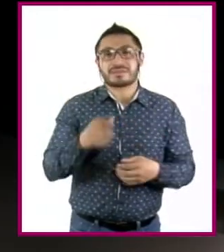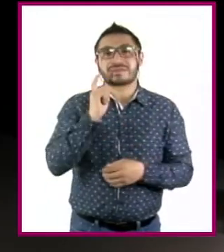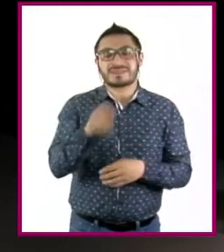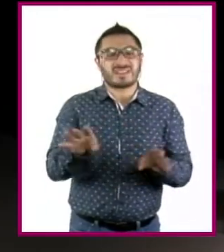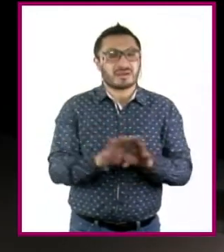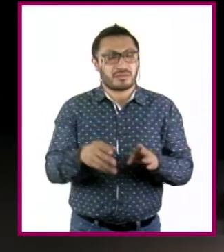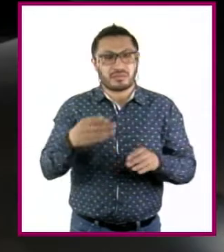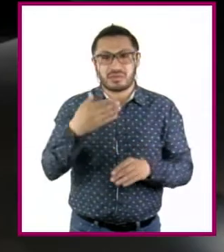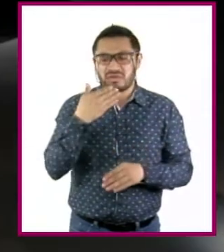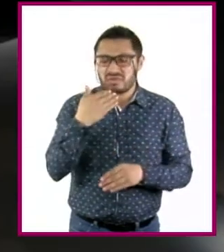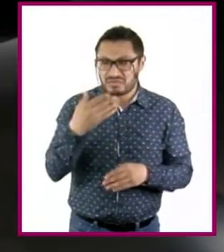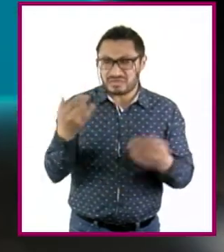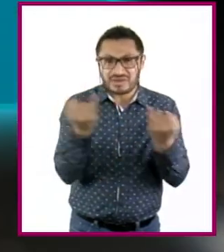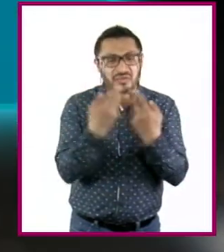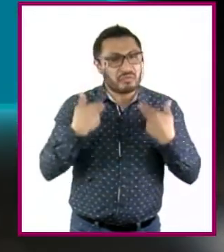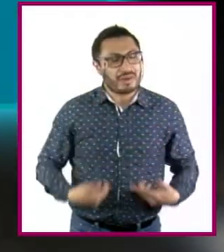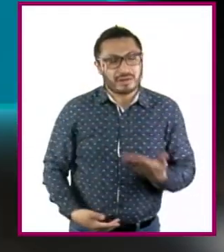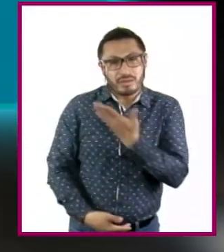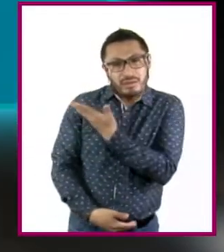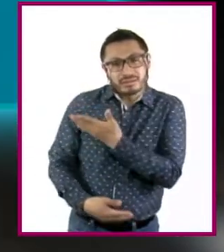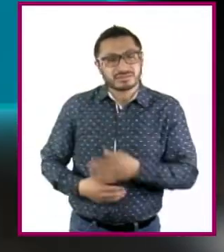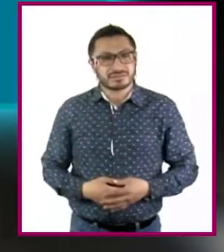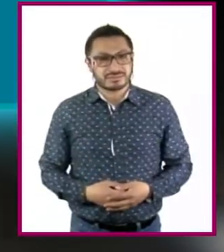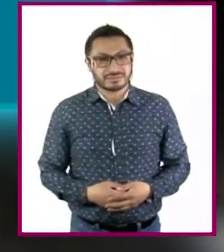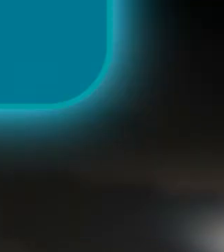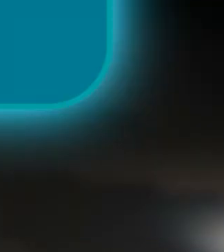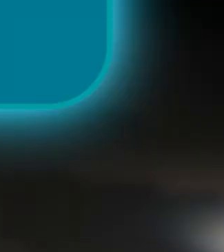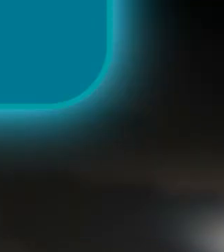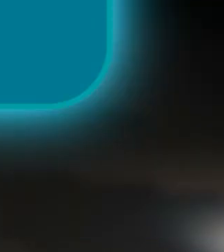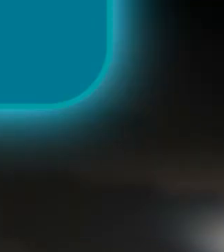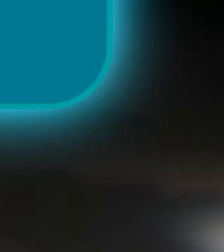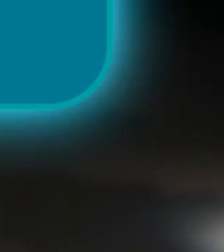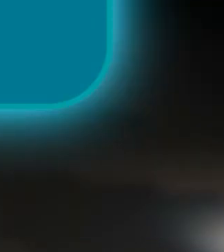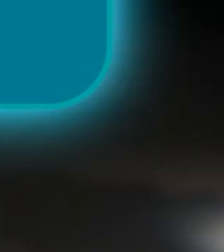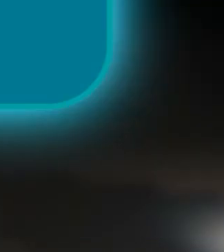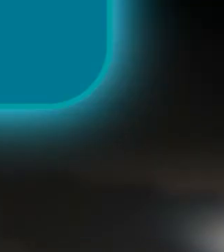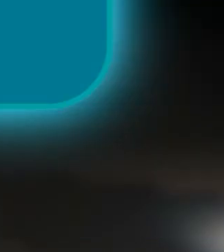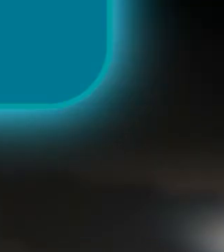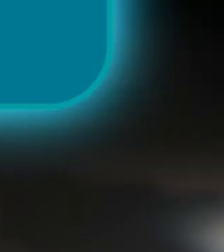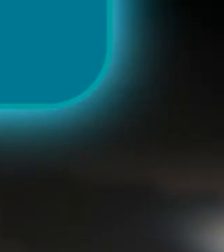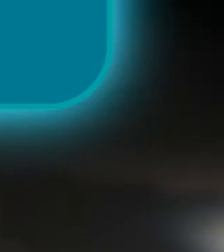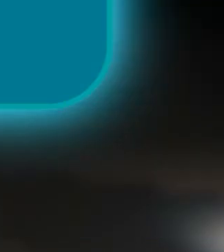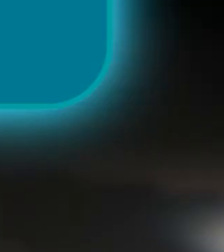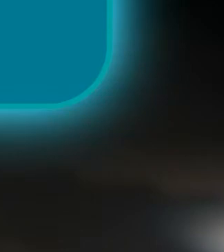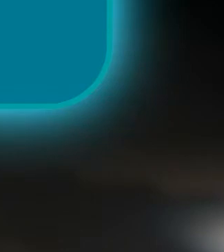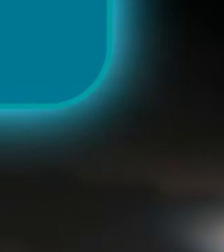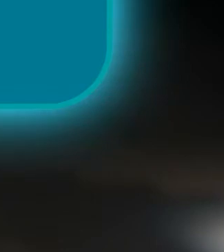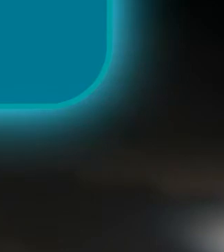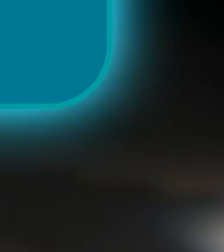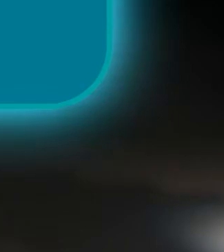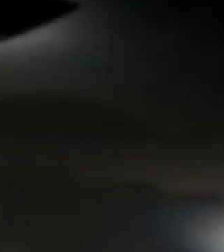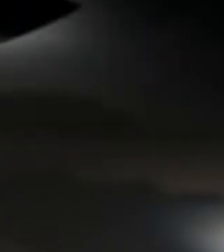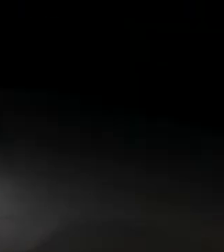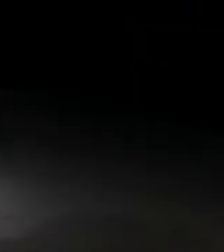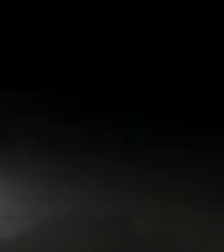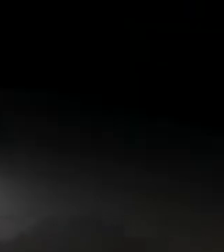sujeto moral? ¿Puede discernir realmente lo bueno de lo malo o solo responder a su